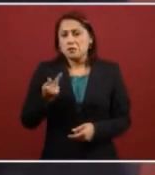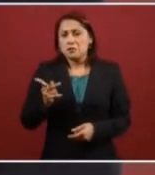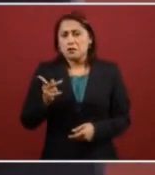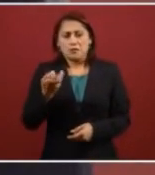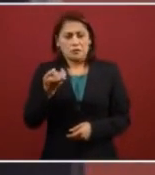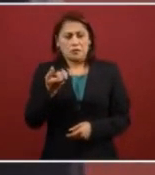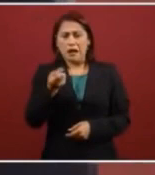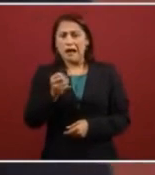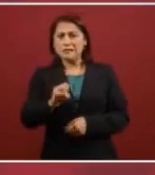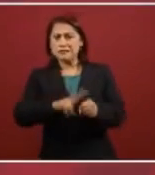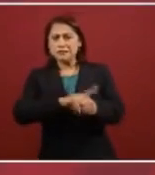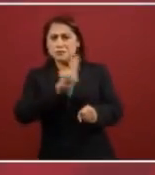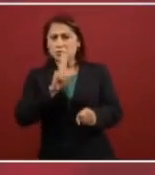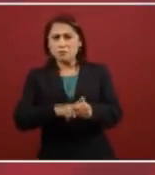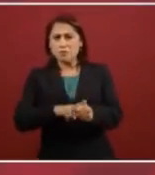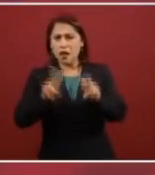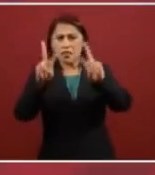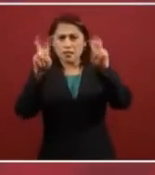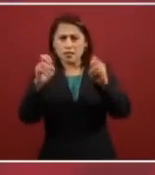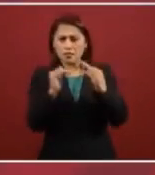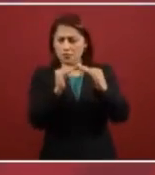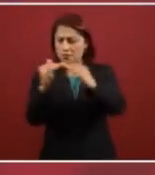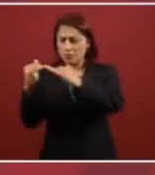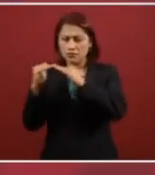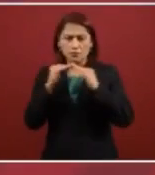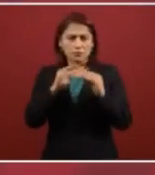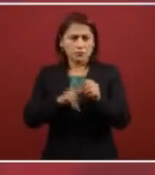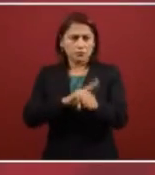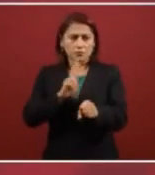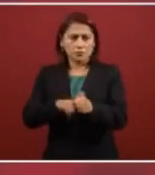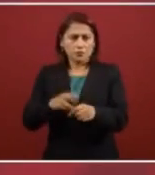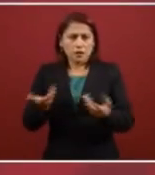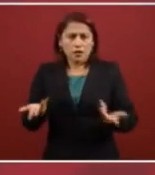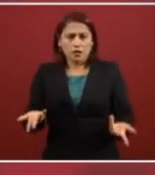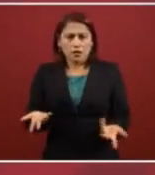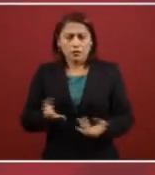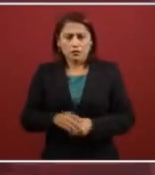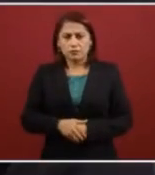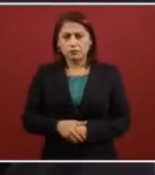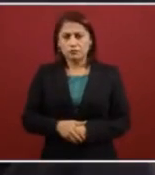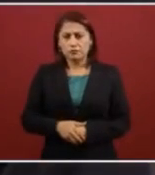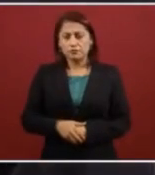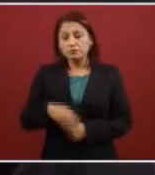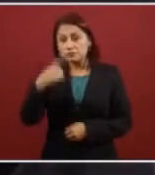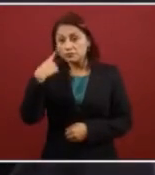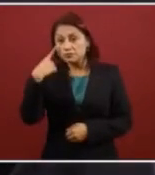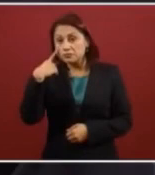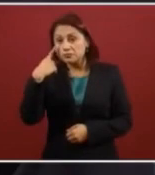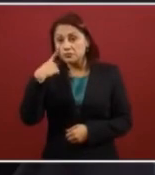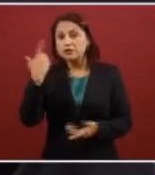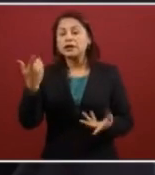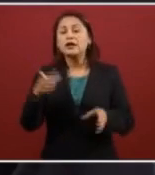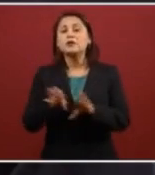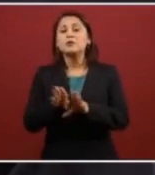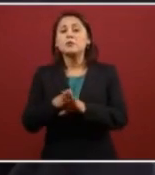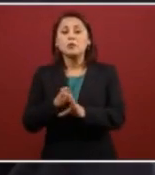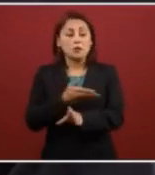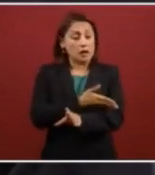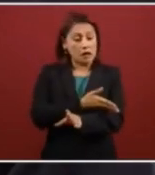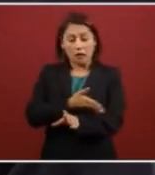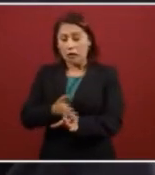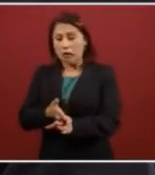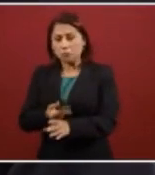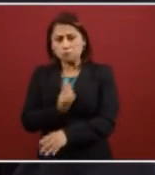Además, substantiated by democracy. Imagínese, vengo de la oposición. Imagine I come from the opposition. ¿Cuánto hemos resistido? How much have we